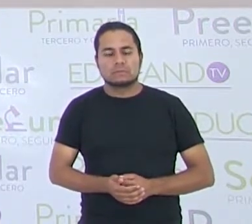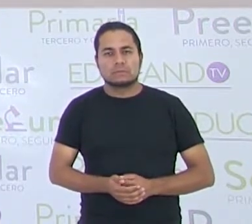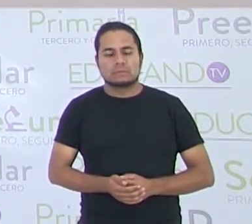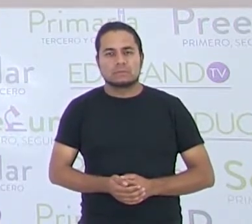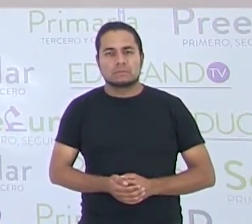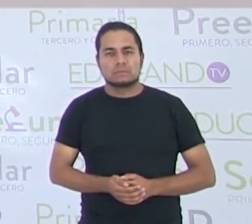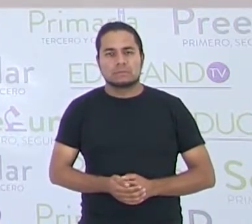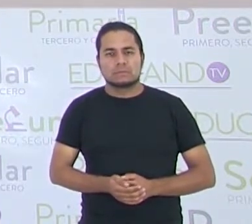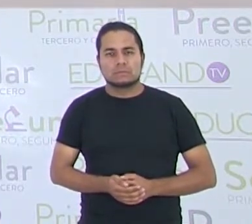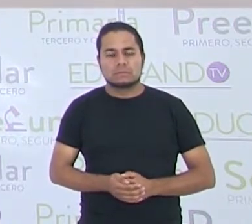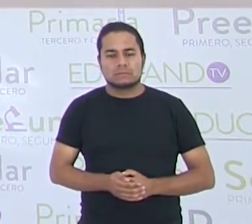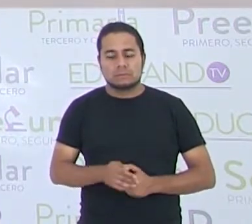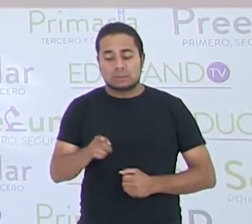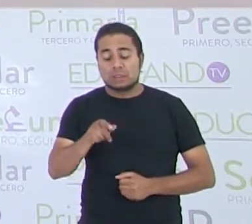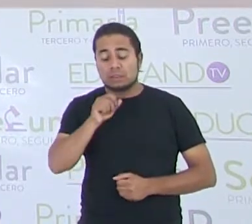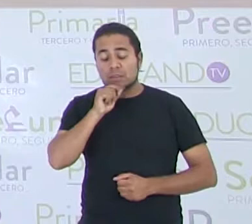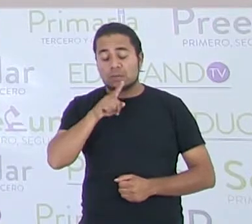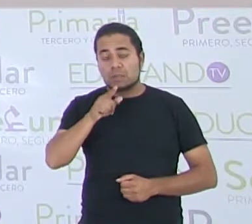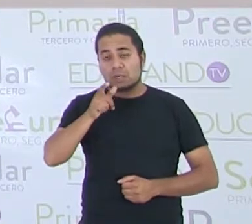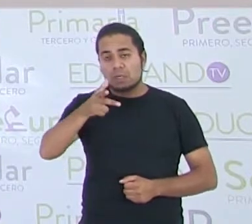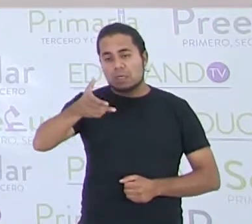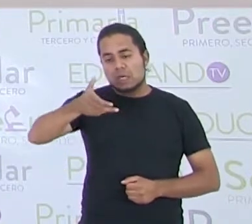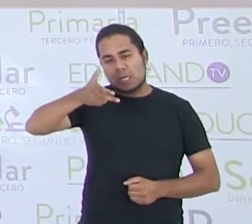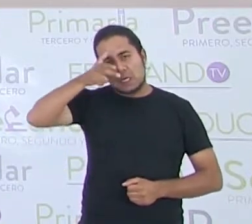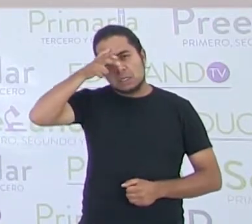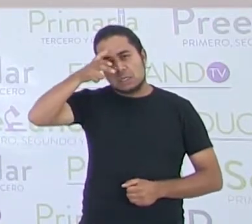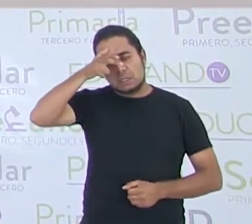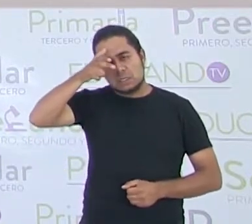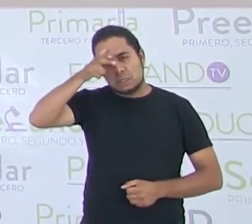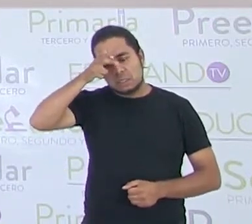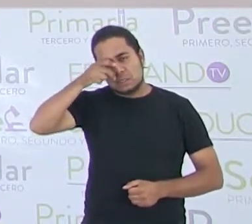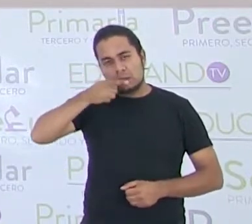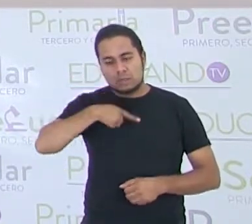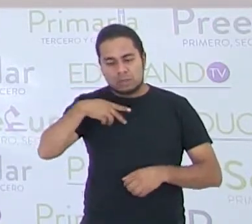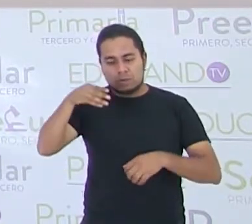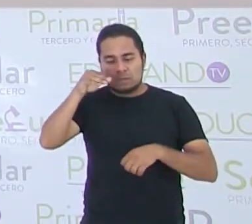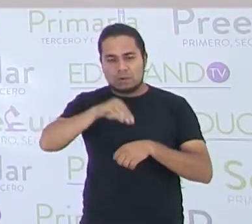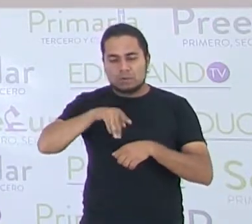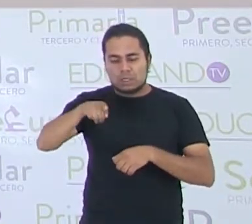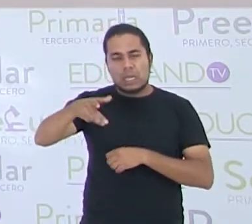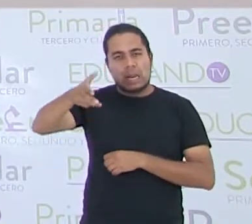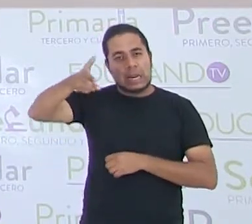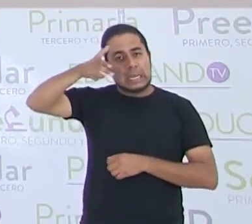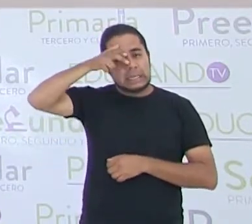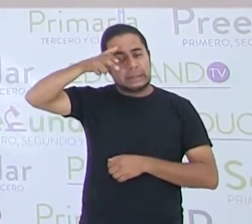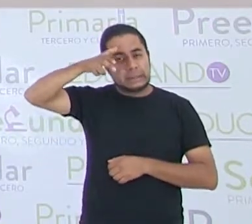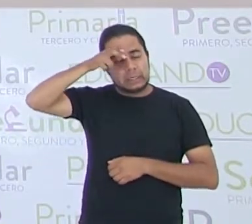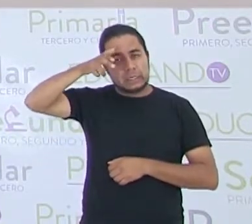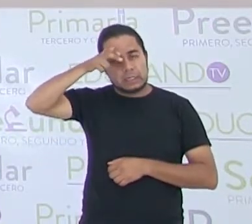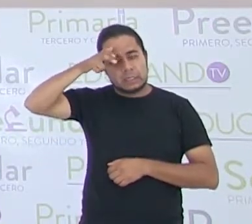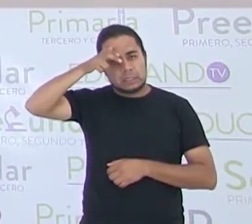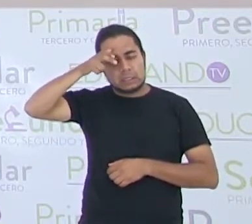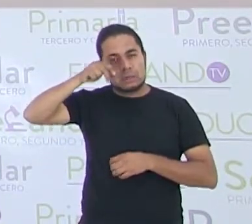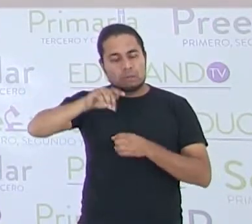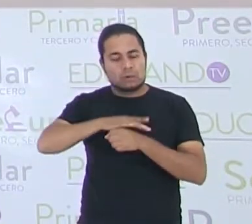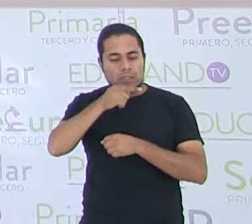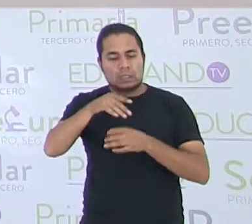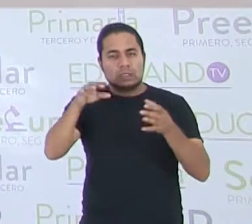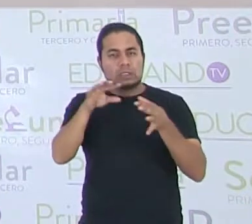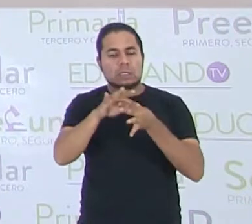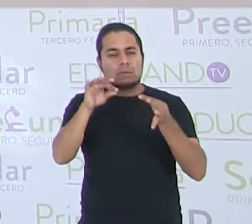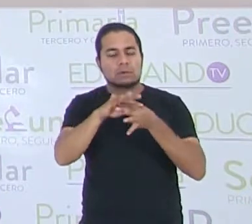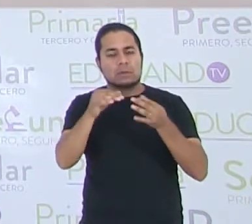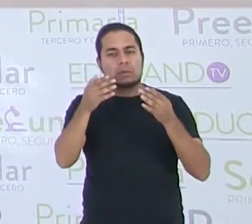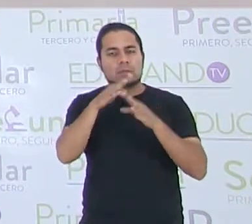de inteligente. Es muy importante que le ponga que era inteligente. ¿Sí? Porque estamos hablando de